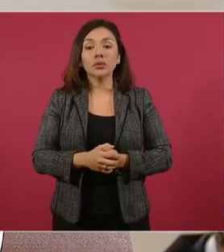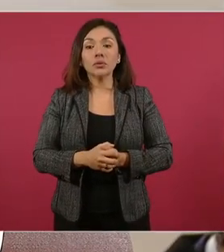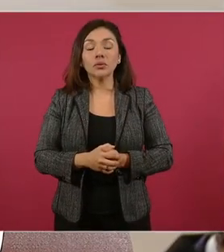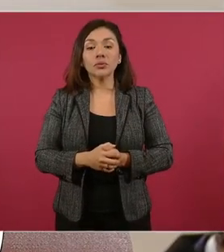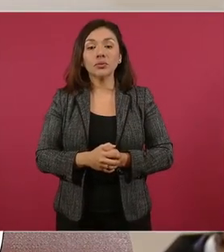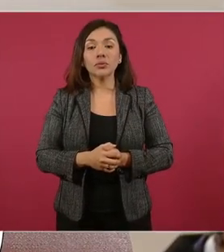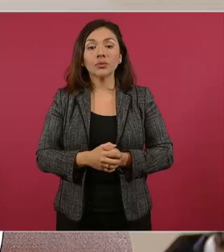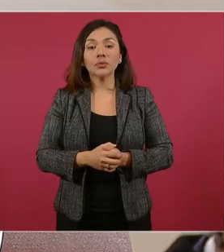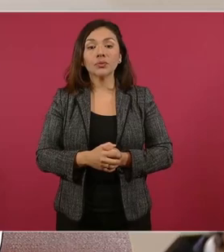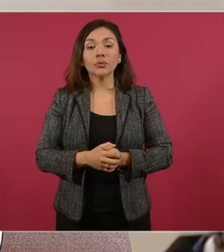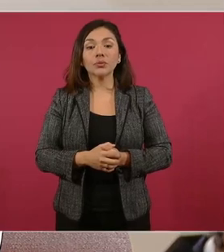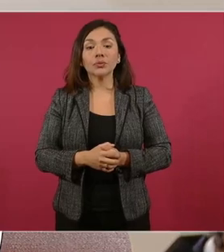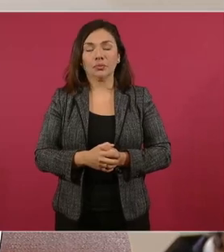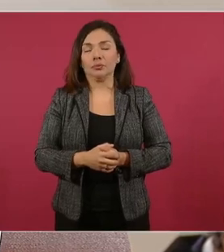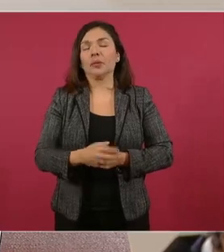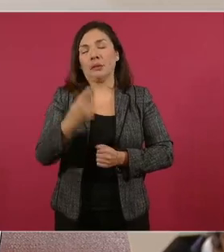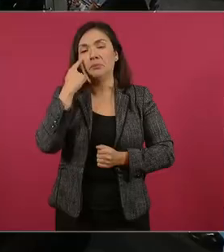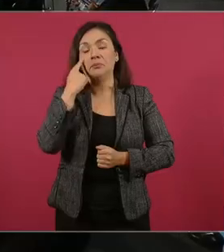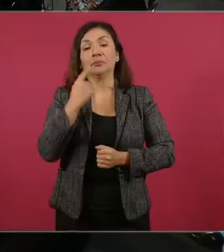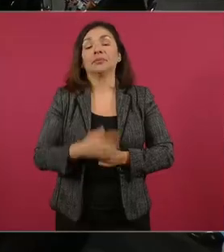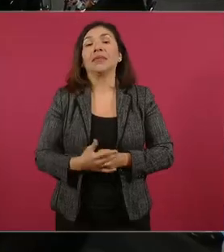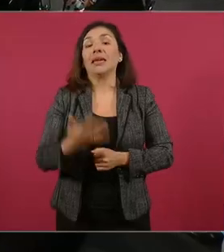de 5 millones